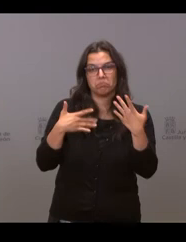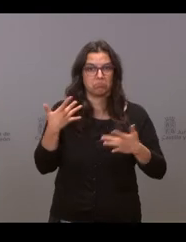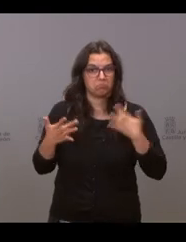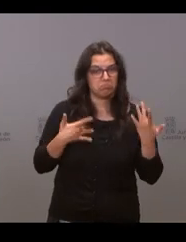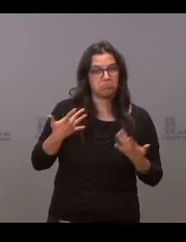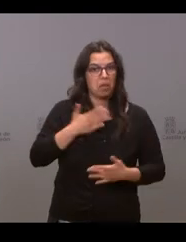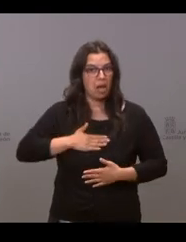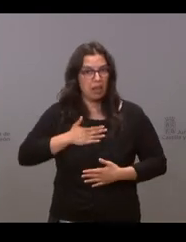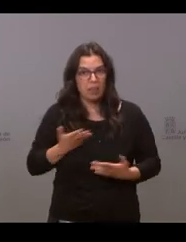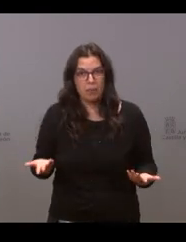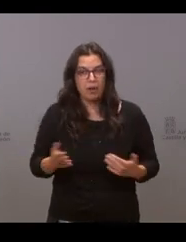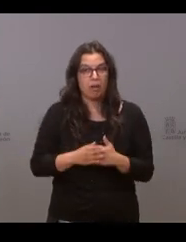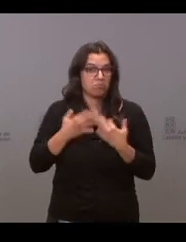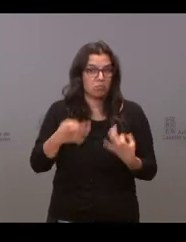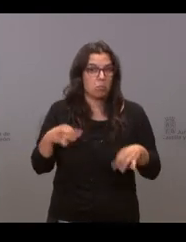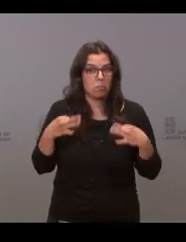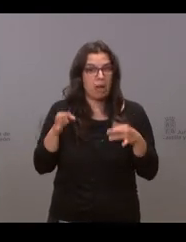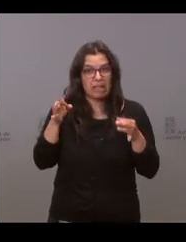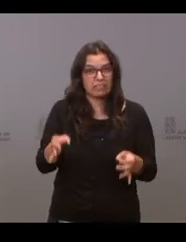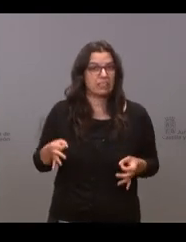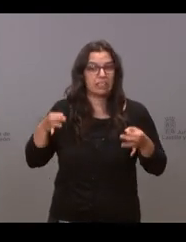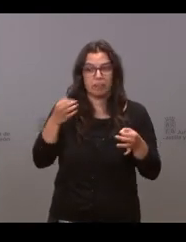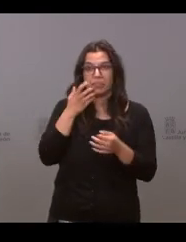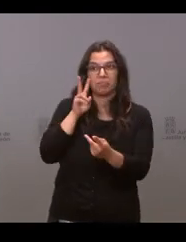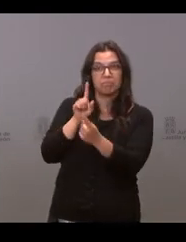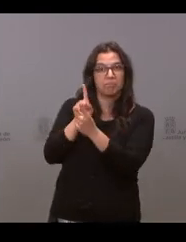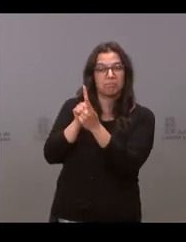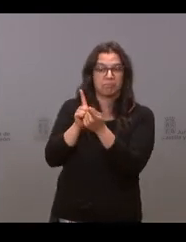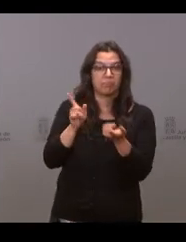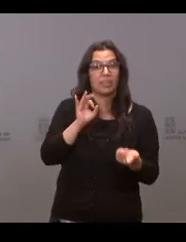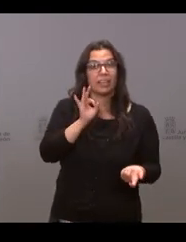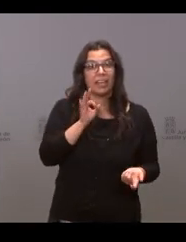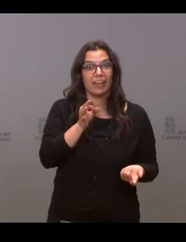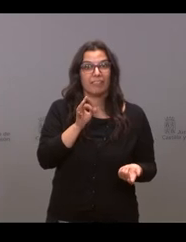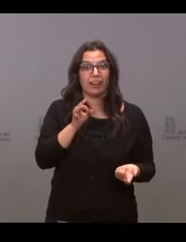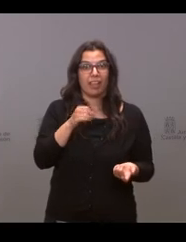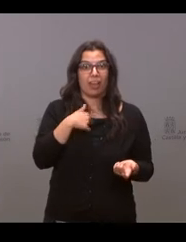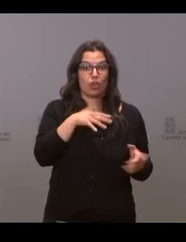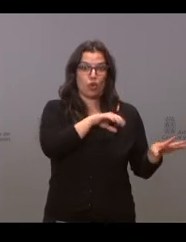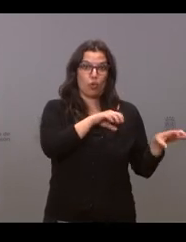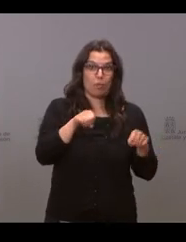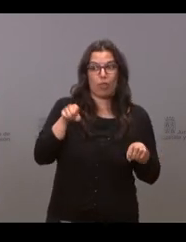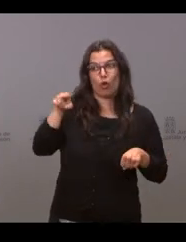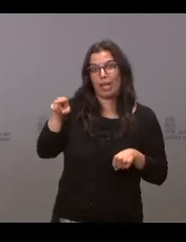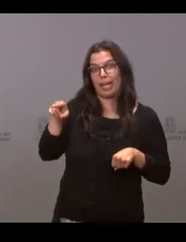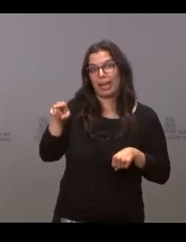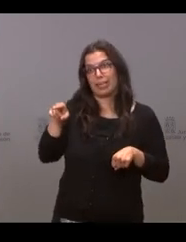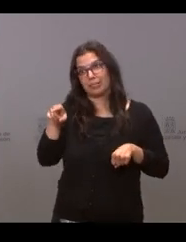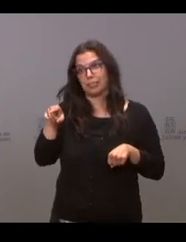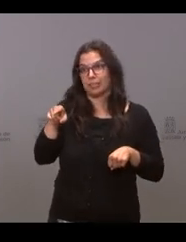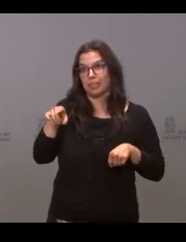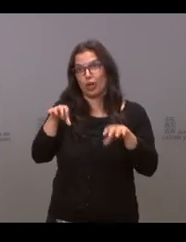agradable como la solemos tener cuando coincidimos de verdad que mi agenda es complicada la suya es un poquito más